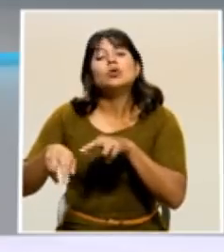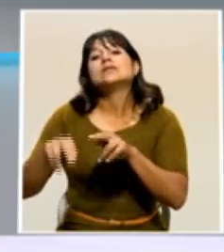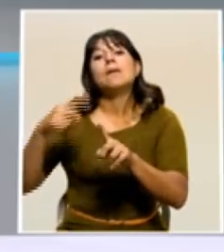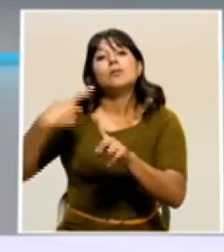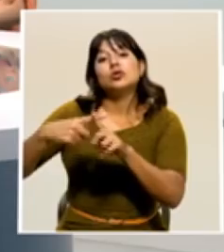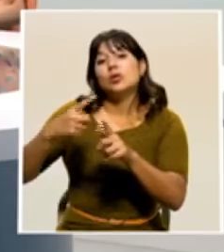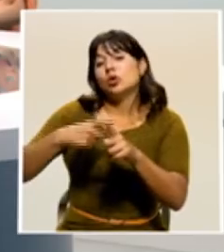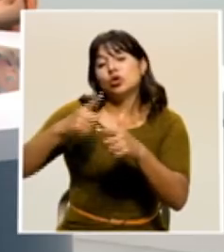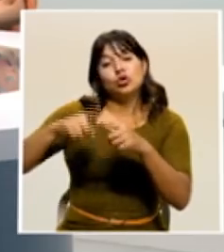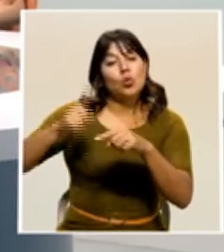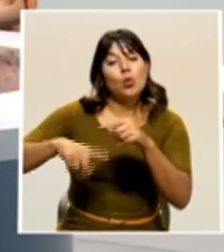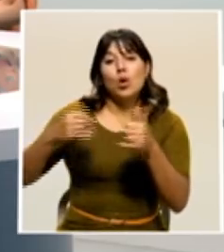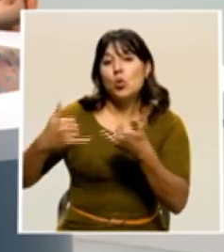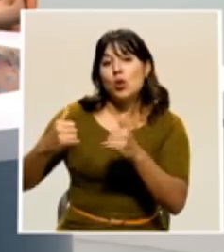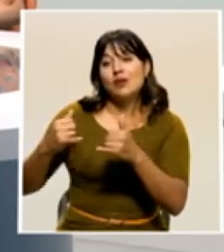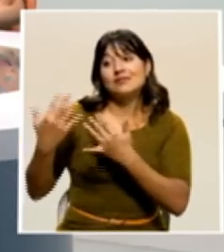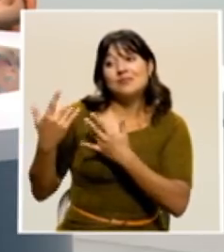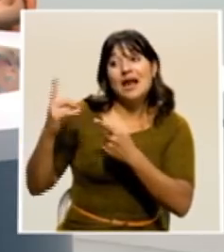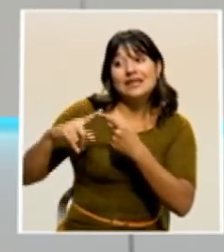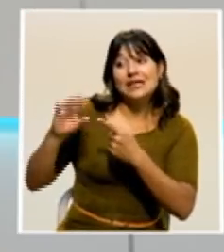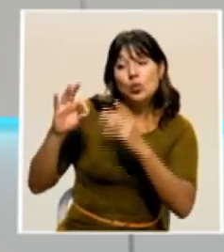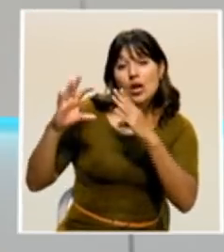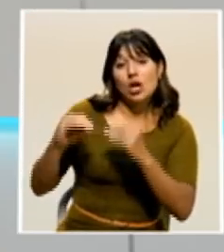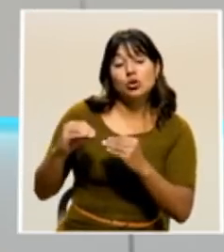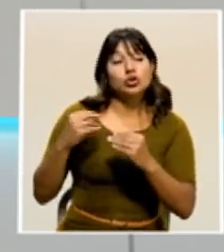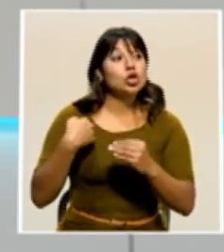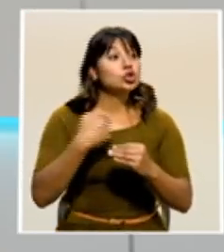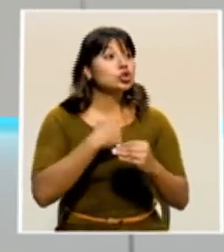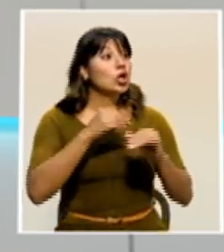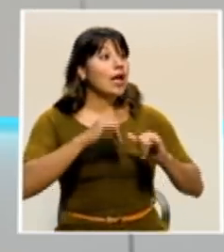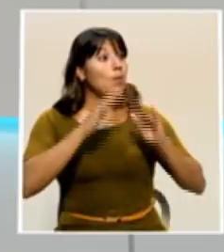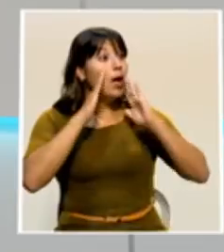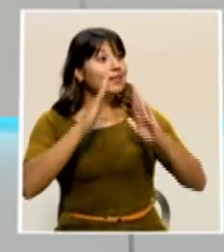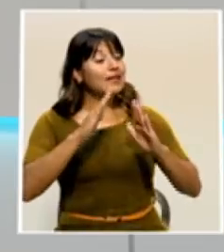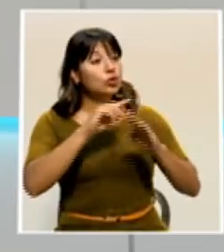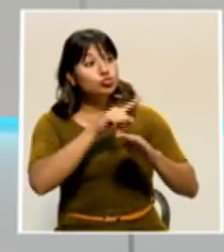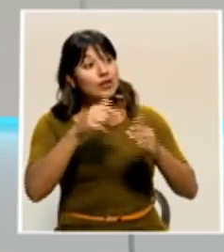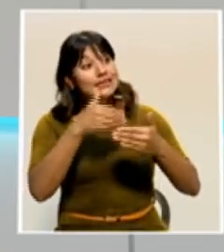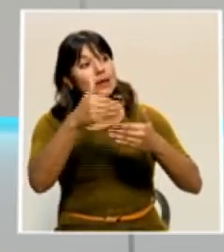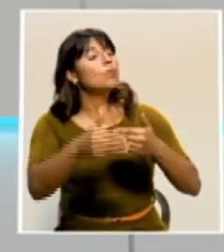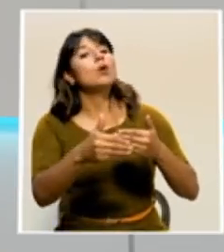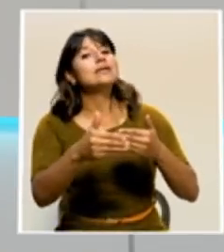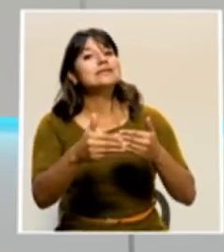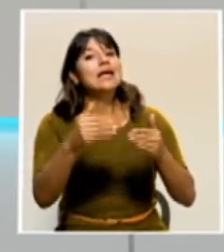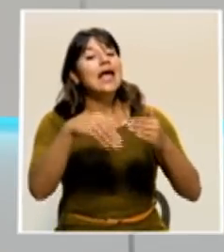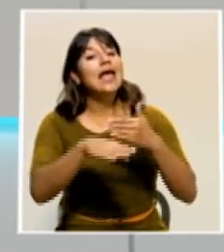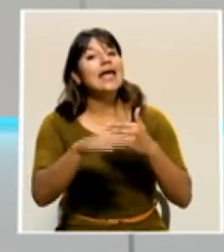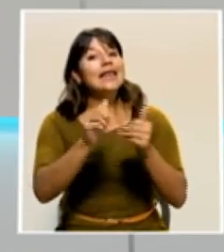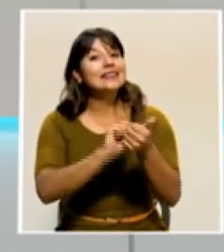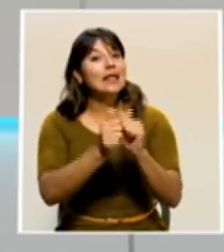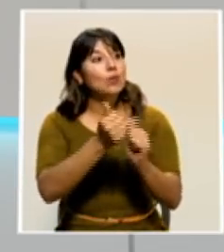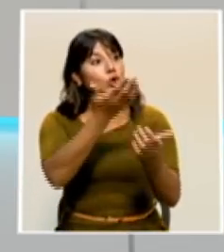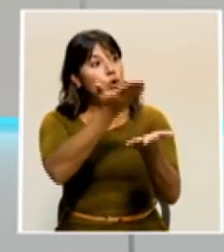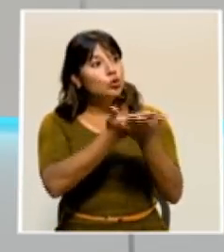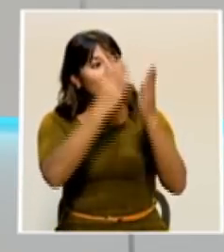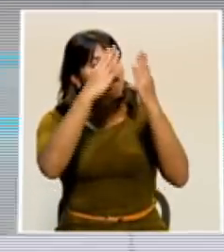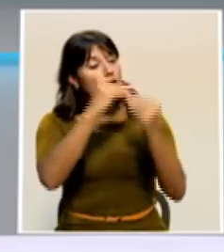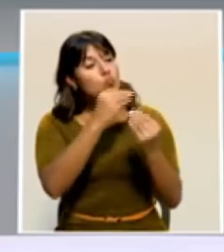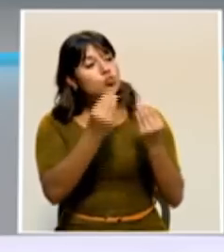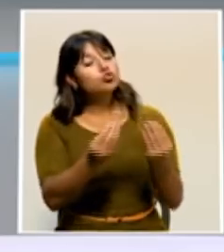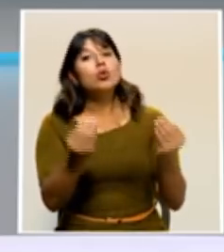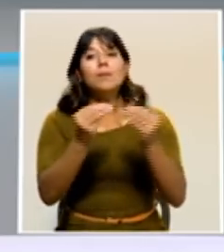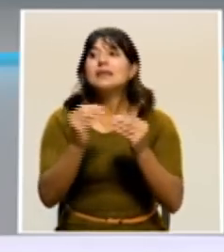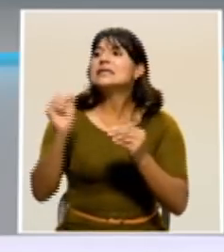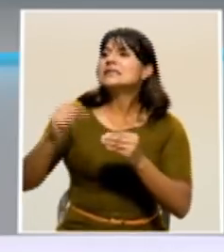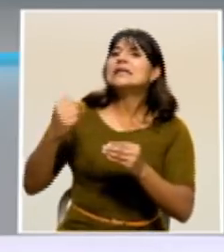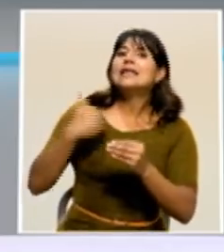saber eso. Quedamos atentos. En unos minutos ustedes en Deportes nos traen este material y mucho más. Vamos a tener